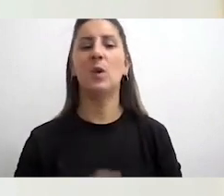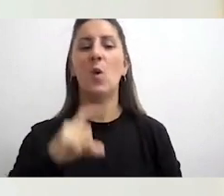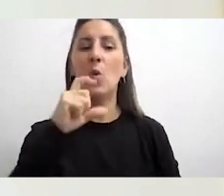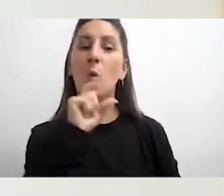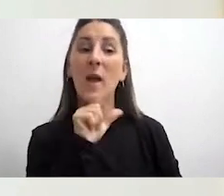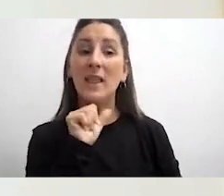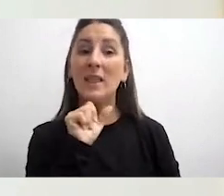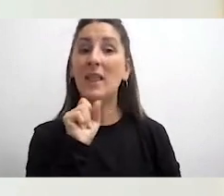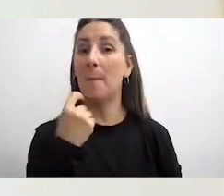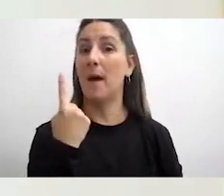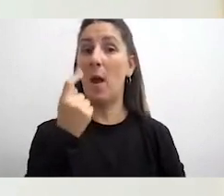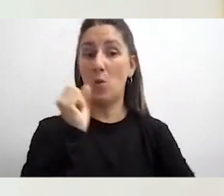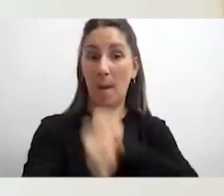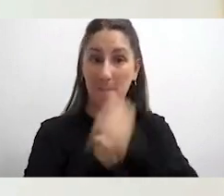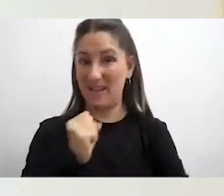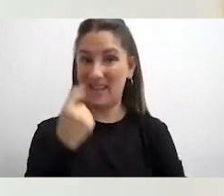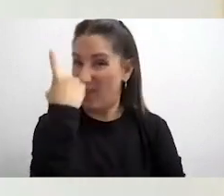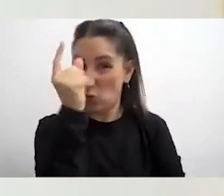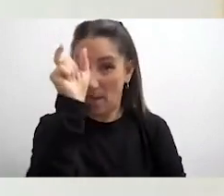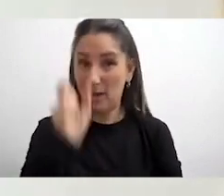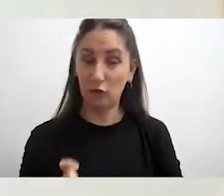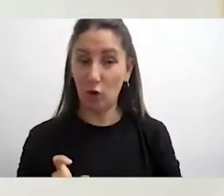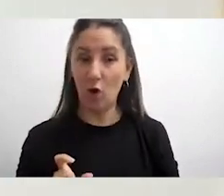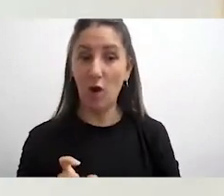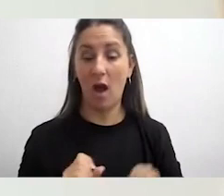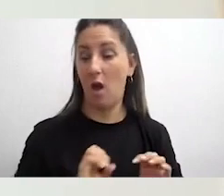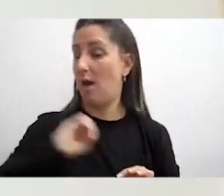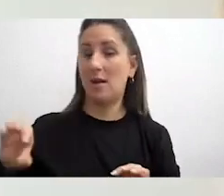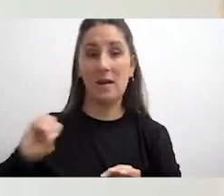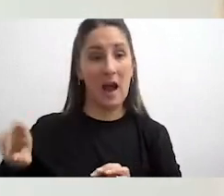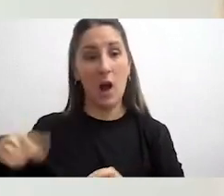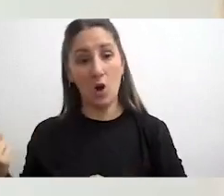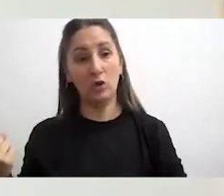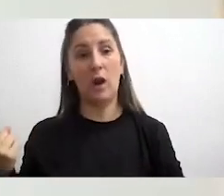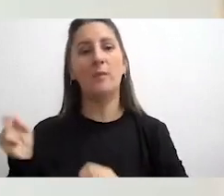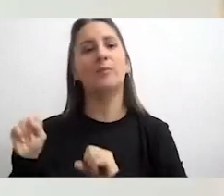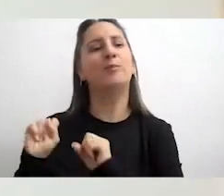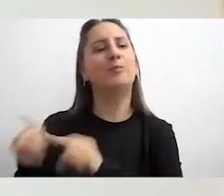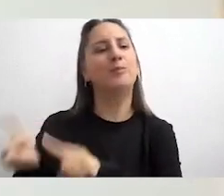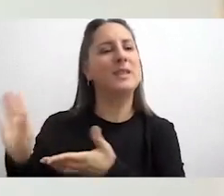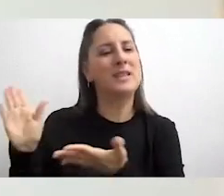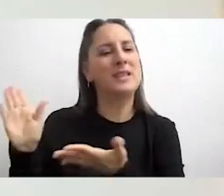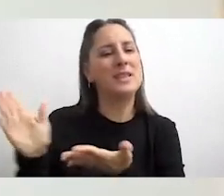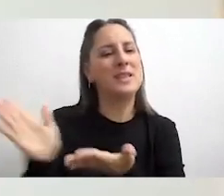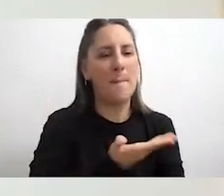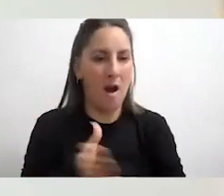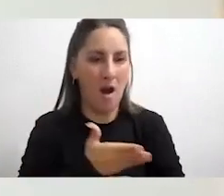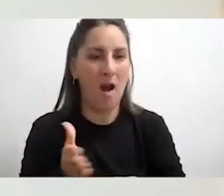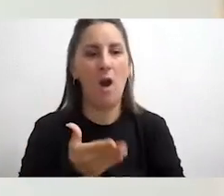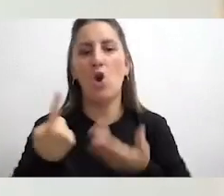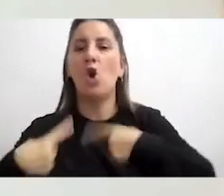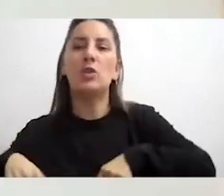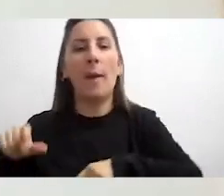su unipersonal en sí, y tener otra caja de ahorro u otra cuenta corriente para su vida